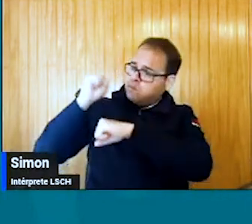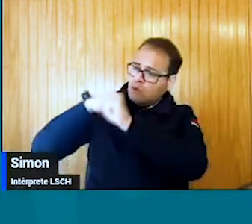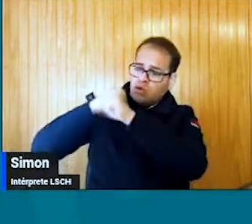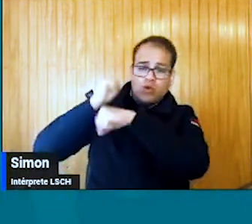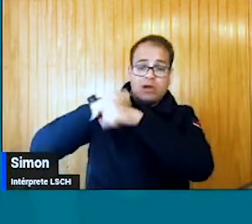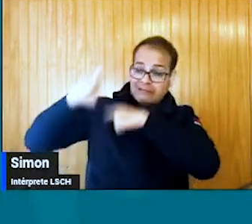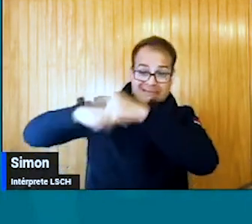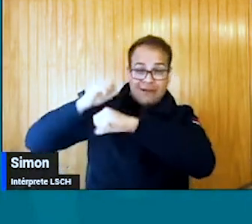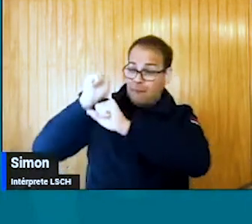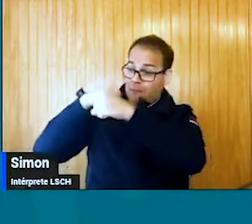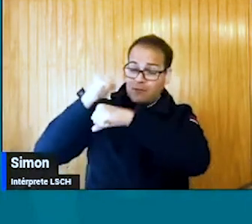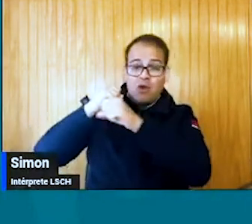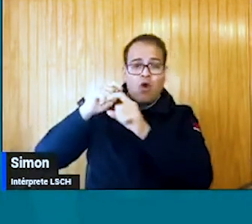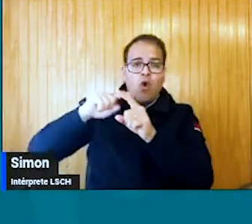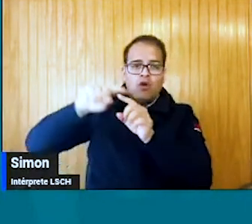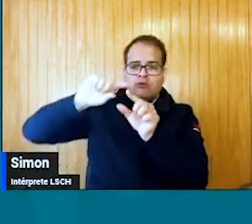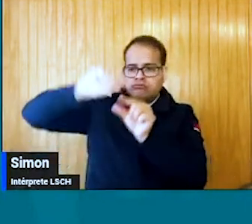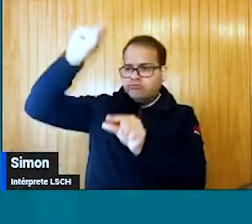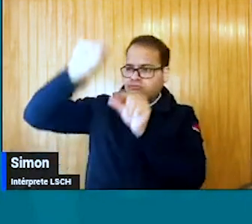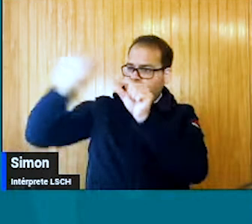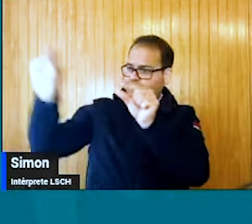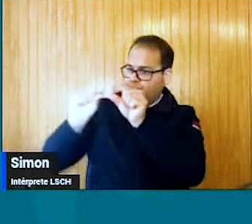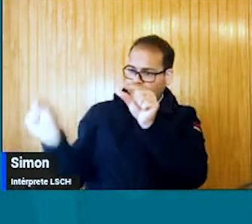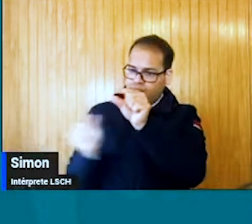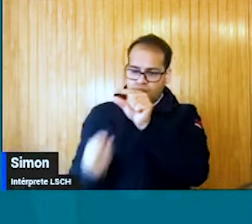potencia, cantidad de hélices, etcétera.